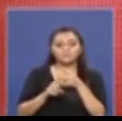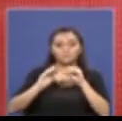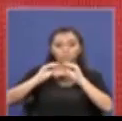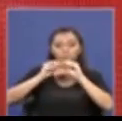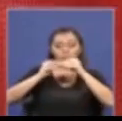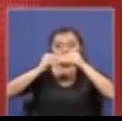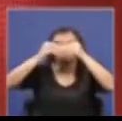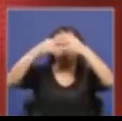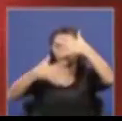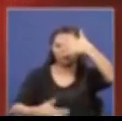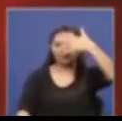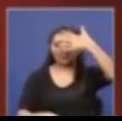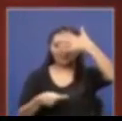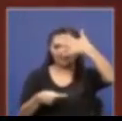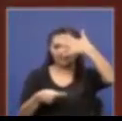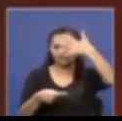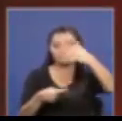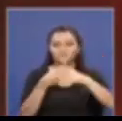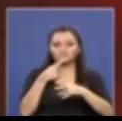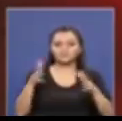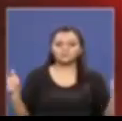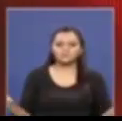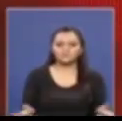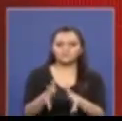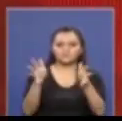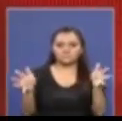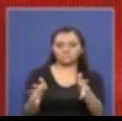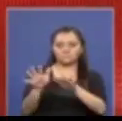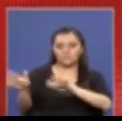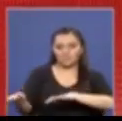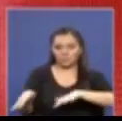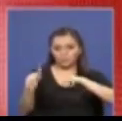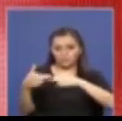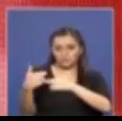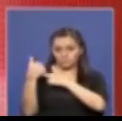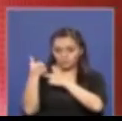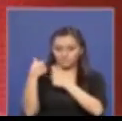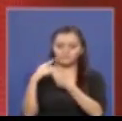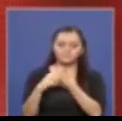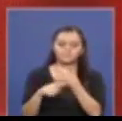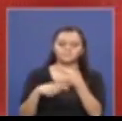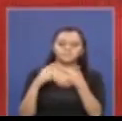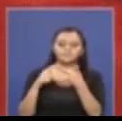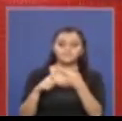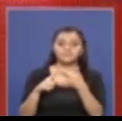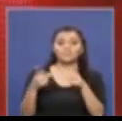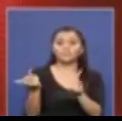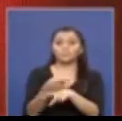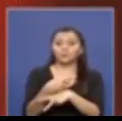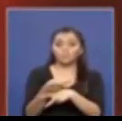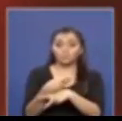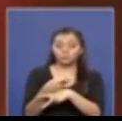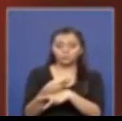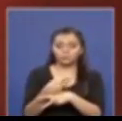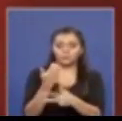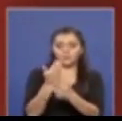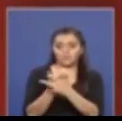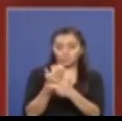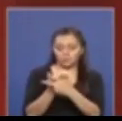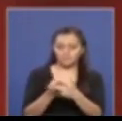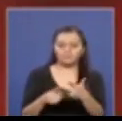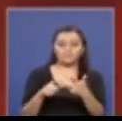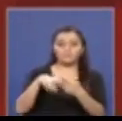Numeral 6, fomentar la actividad agropecuaria. Numeral 7, fomentar las actividades productivas